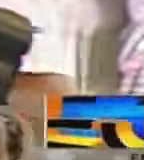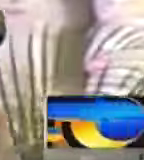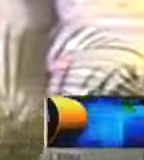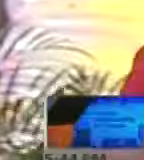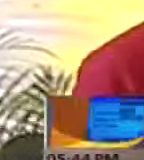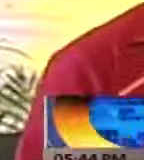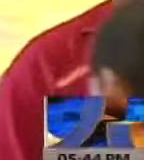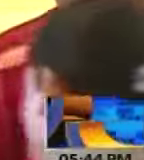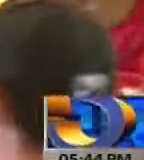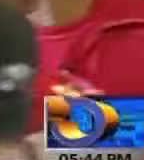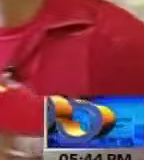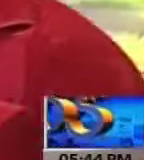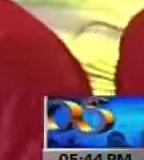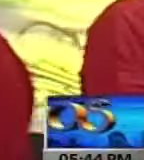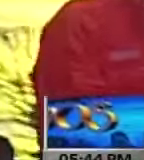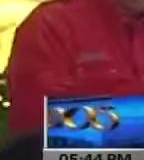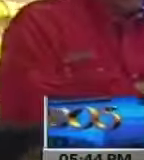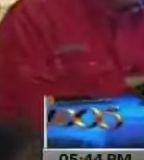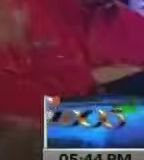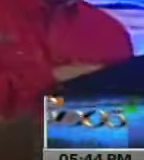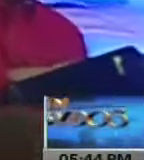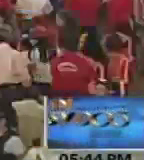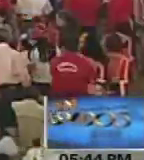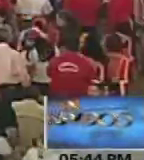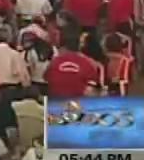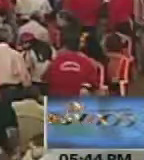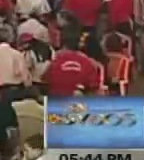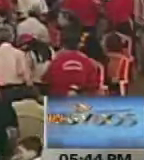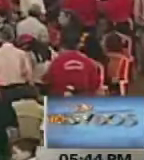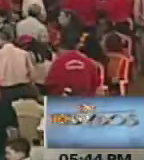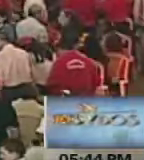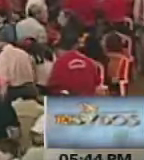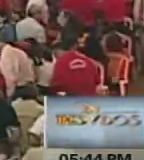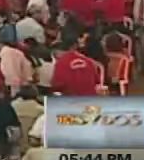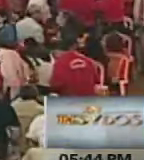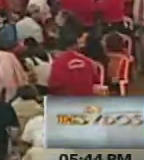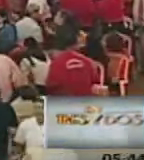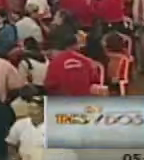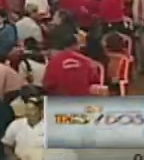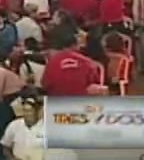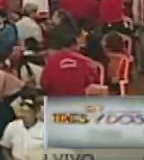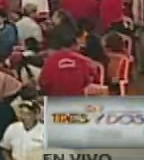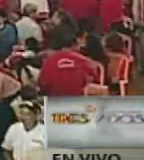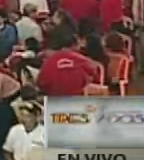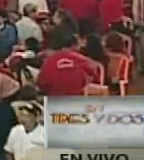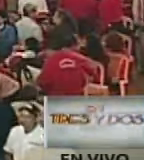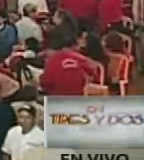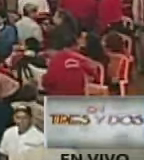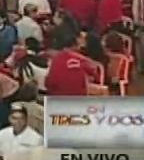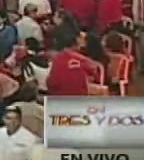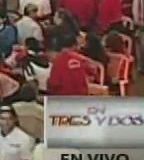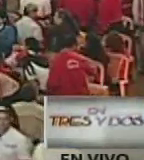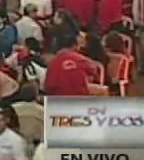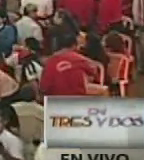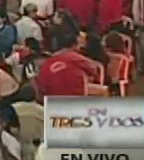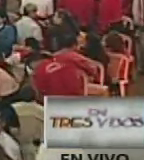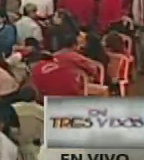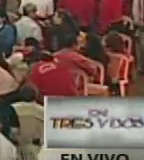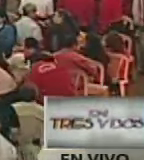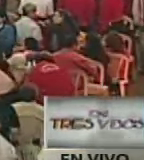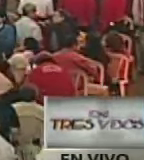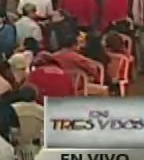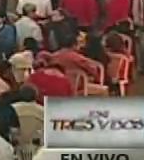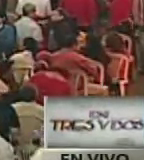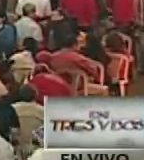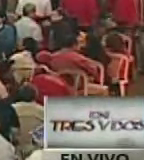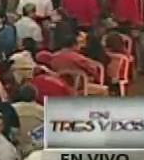Pérez Abad, Vicepresidente del área. Nosotros vamos a tratar de conversar con parte